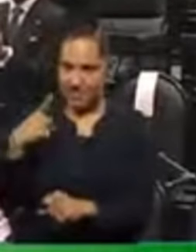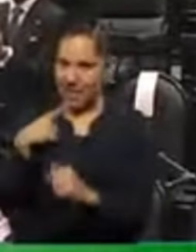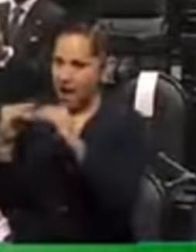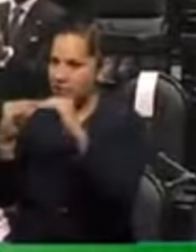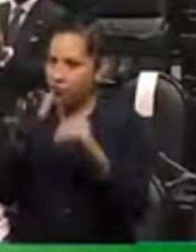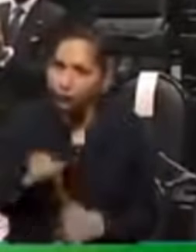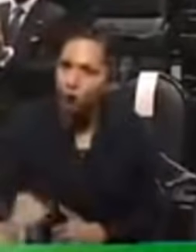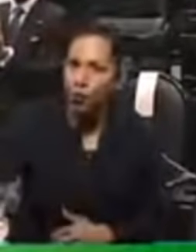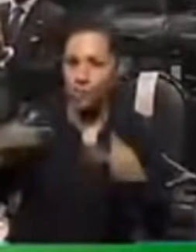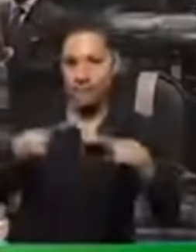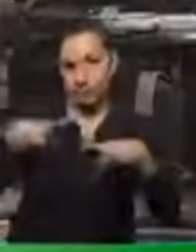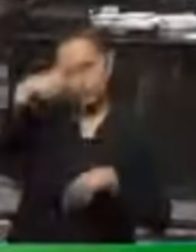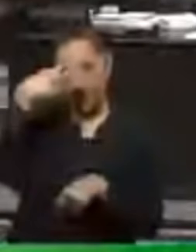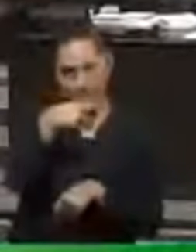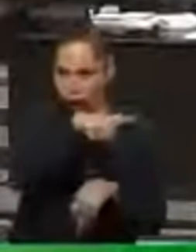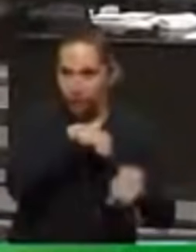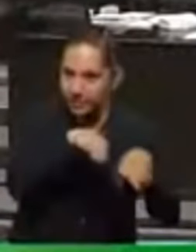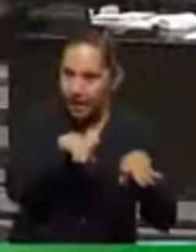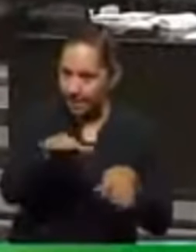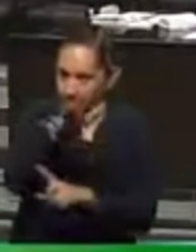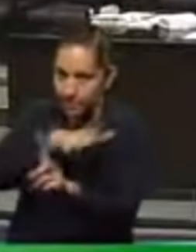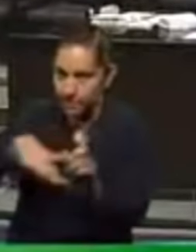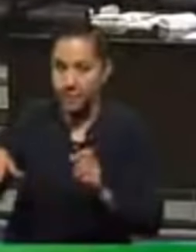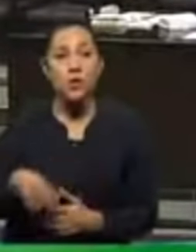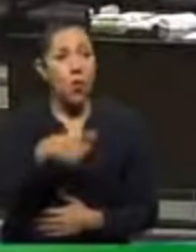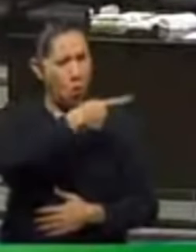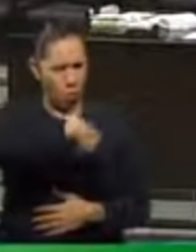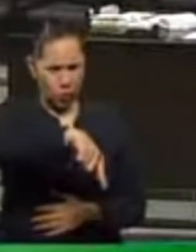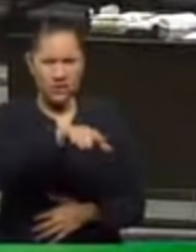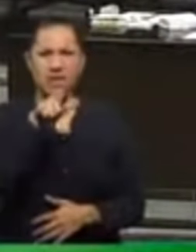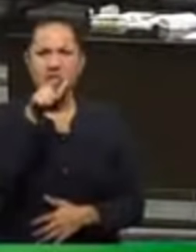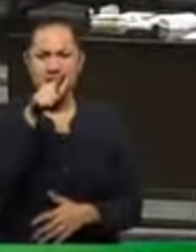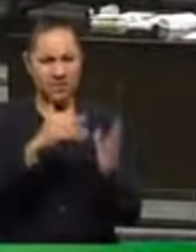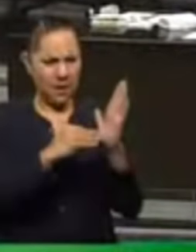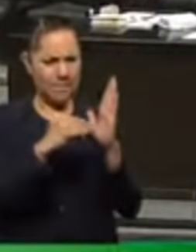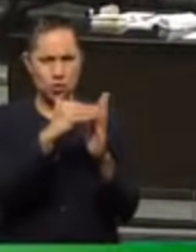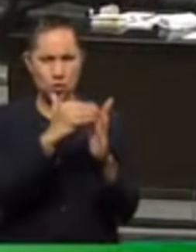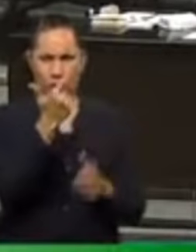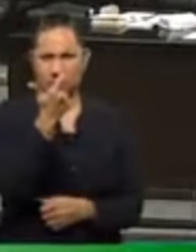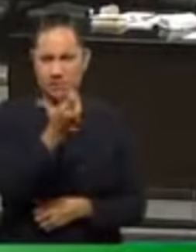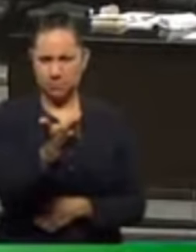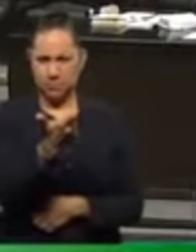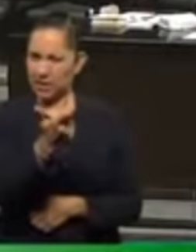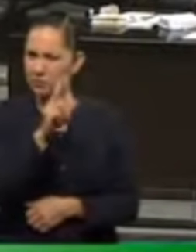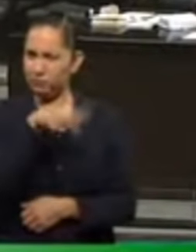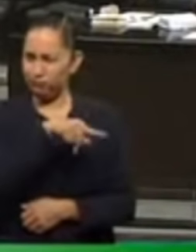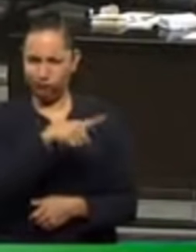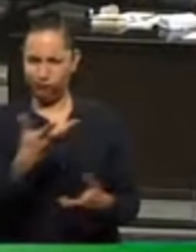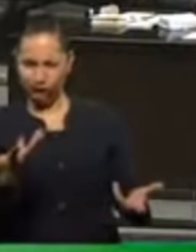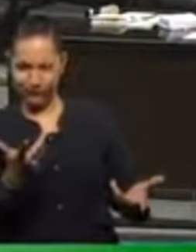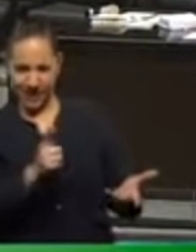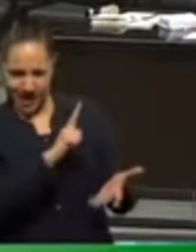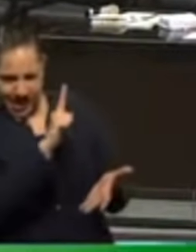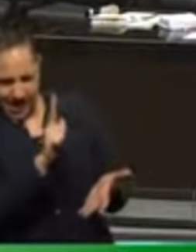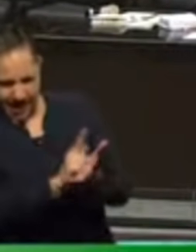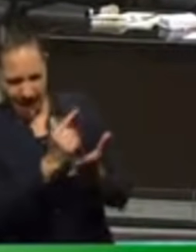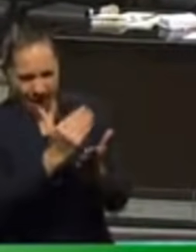con 17,000 pesos, muy puntillosos y escrupulosos de la ley, pero los angelitos